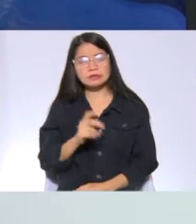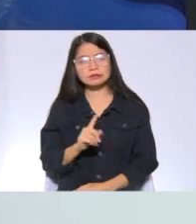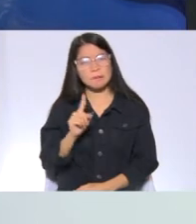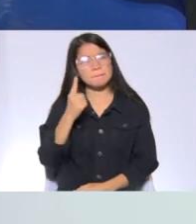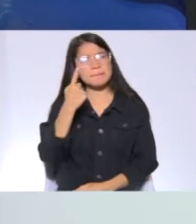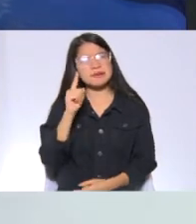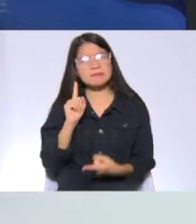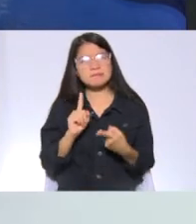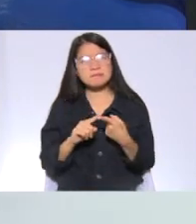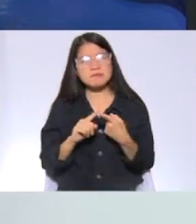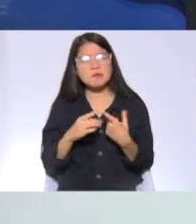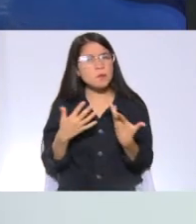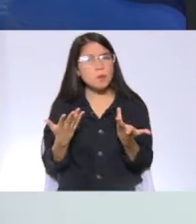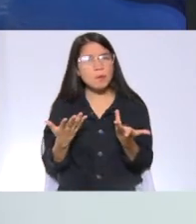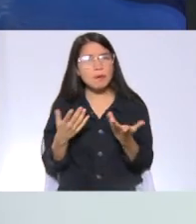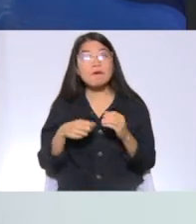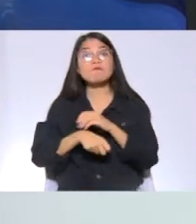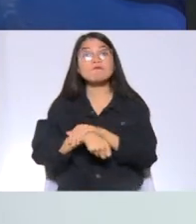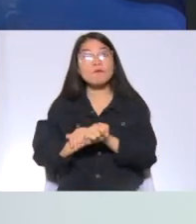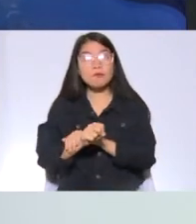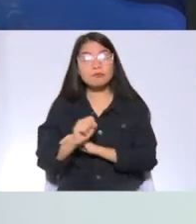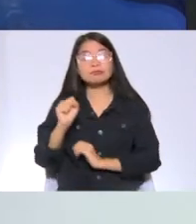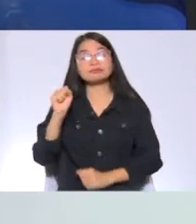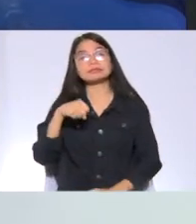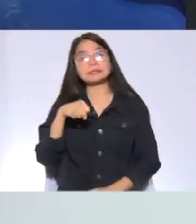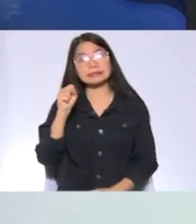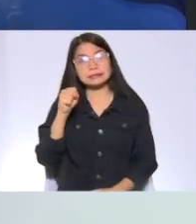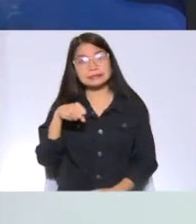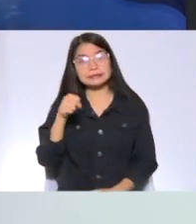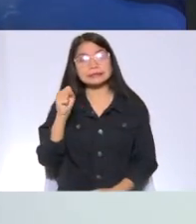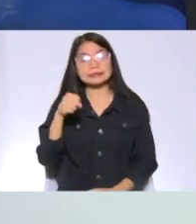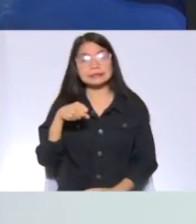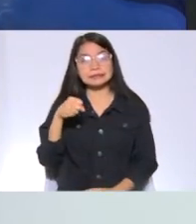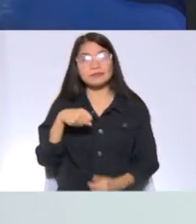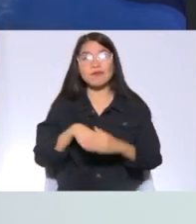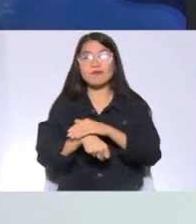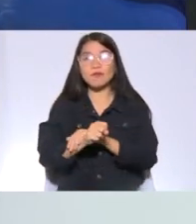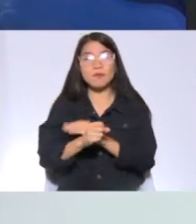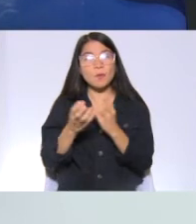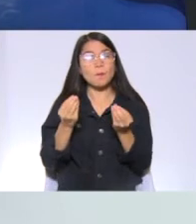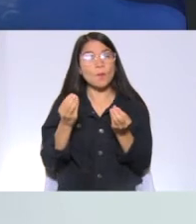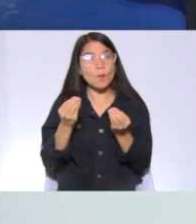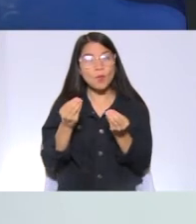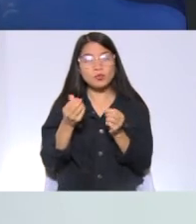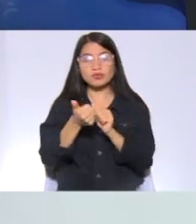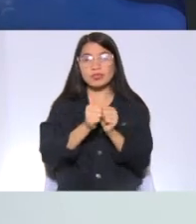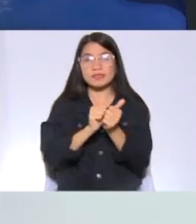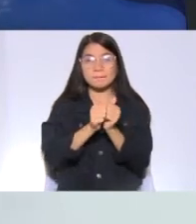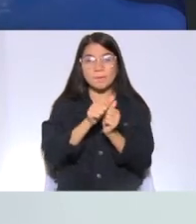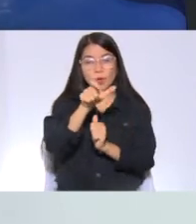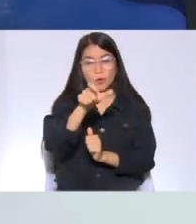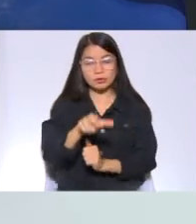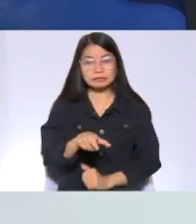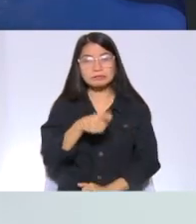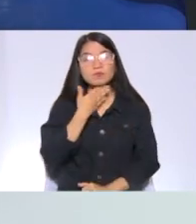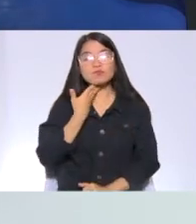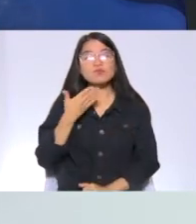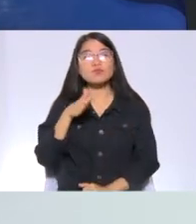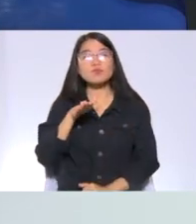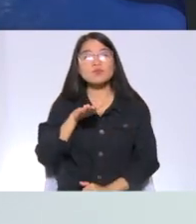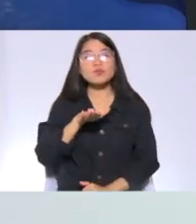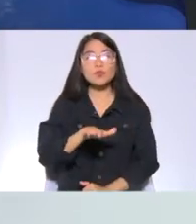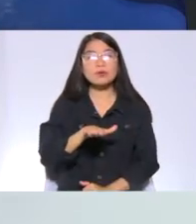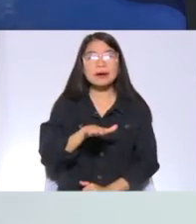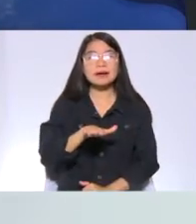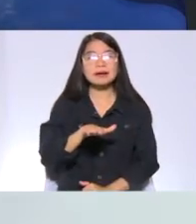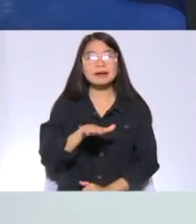lugar el fútbol? Y fíjense que sí quedó, ¿por qué? Porque en el fútbol, lamentablemente, hay muchos deportistas que mueren con lo que llamamos